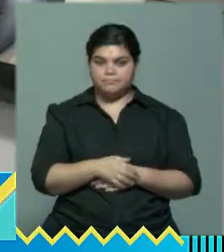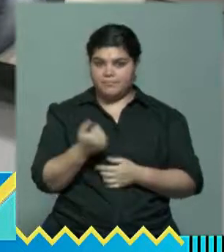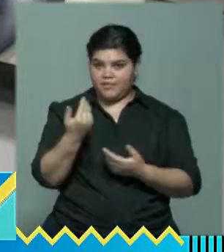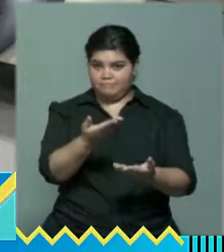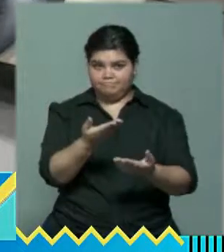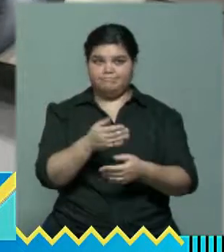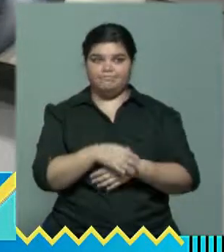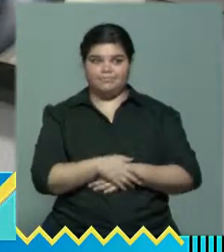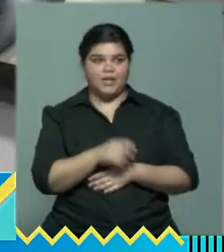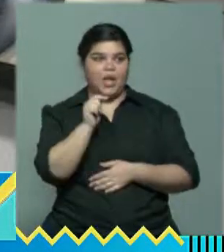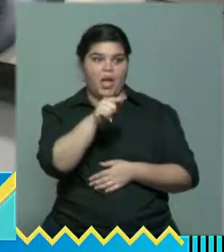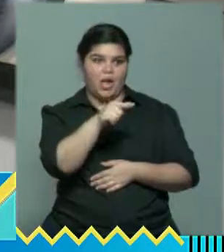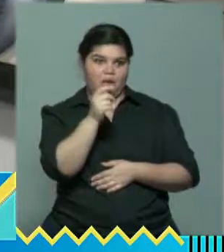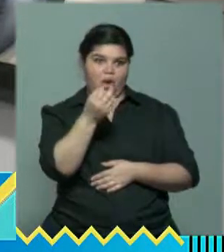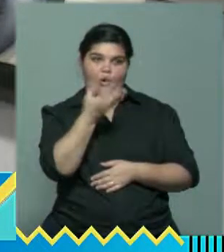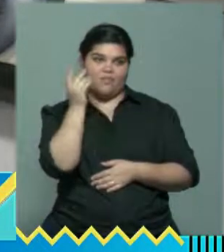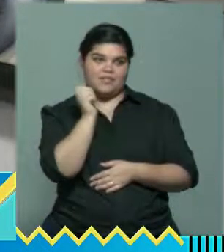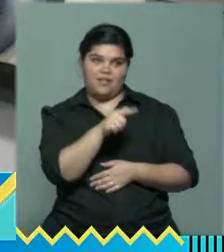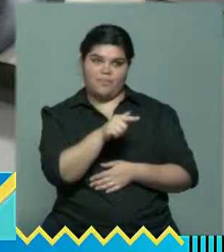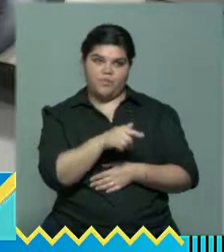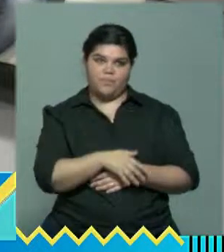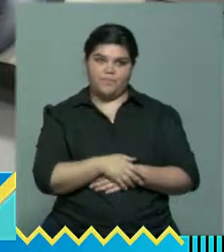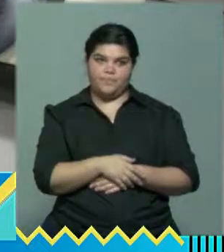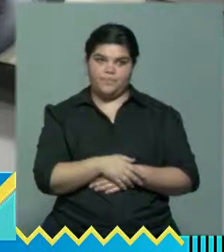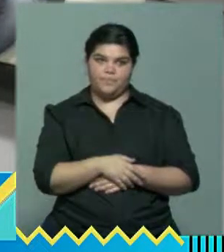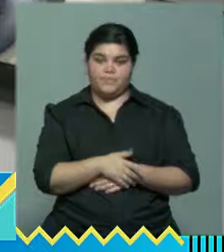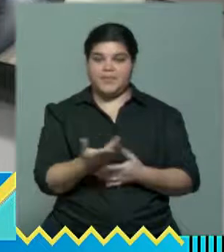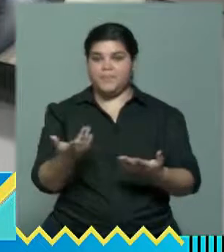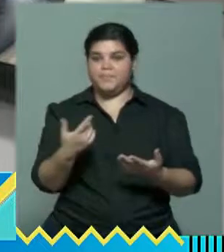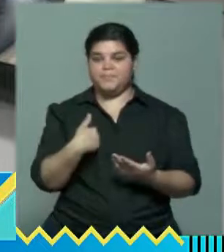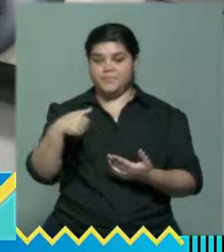al oficialismo. Bueno, esta ley,